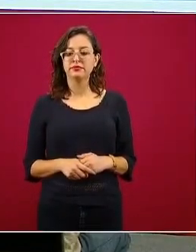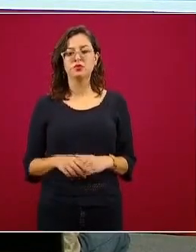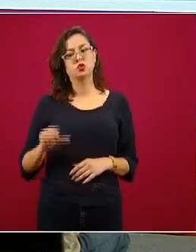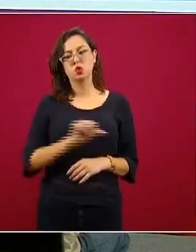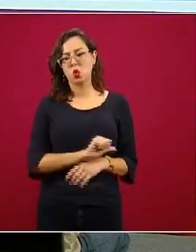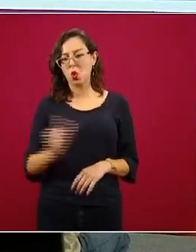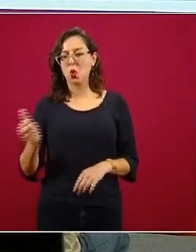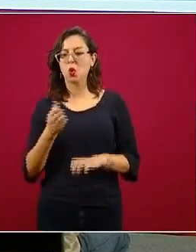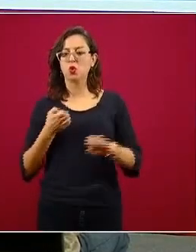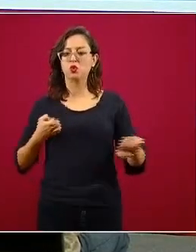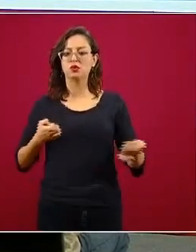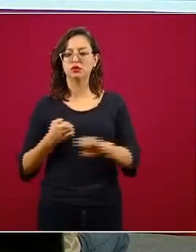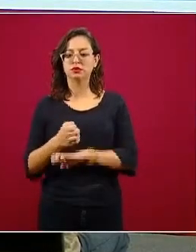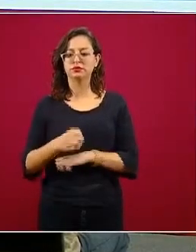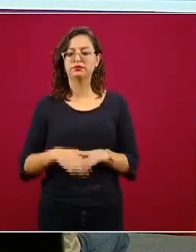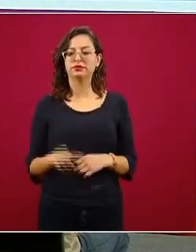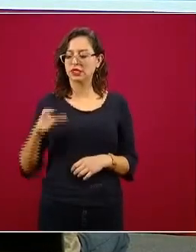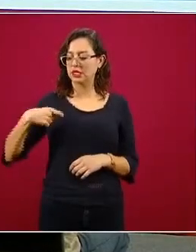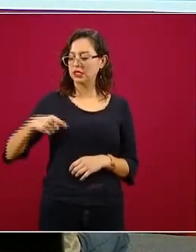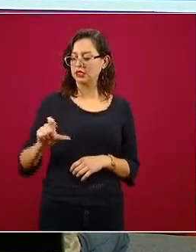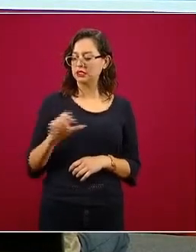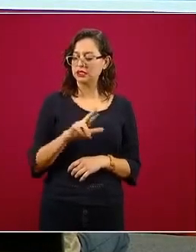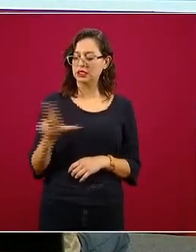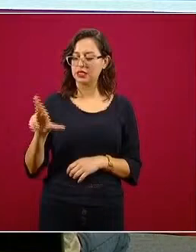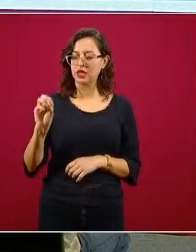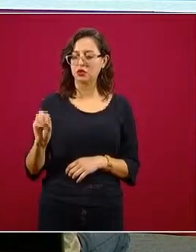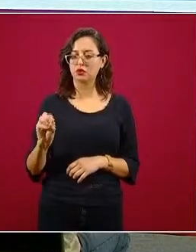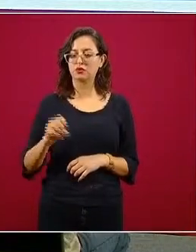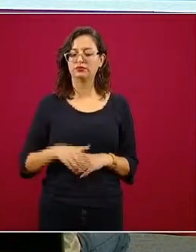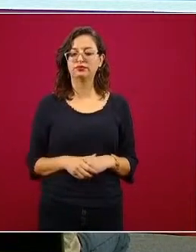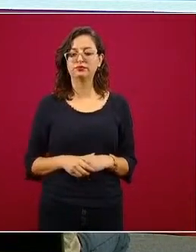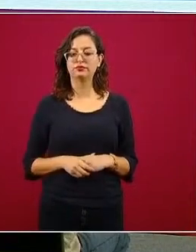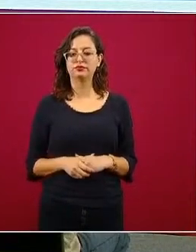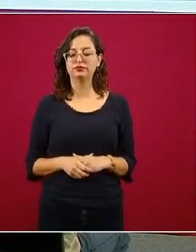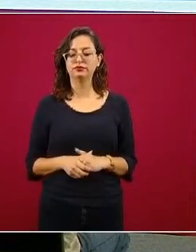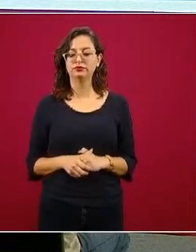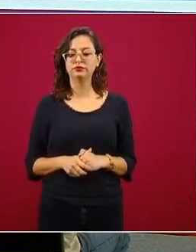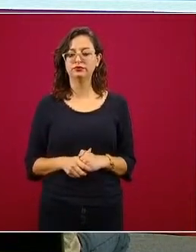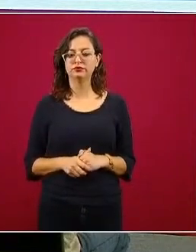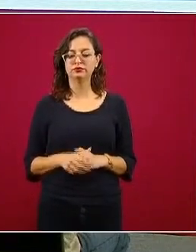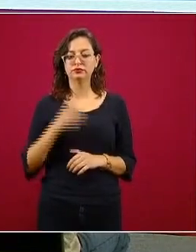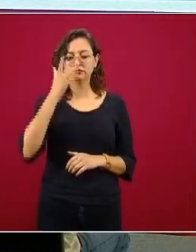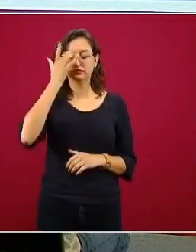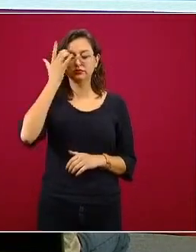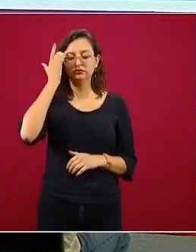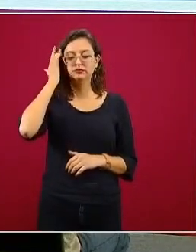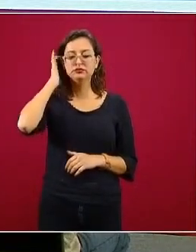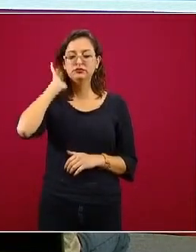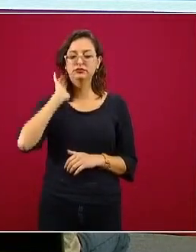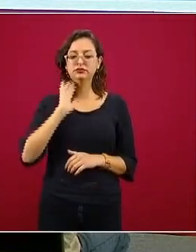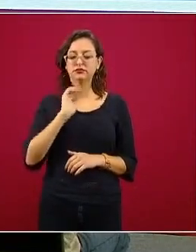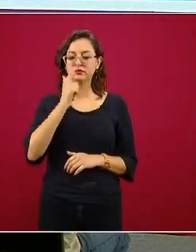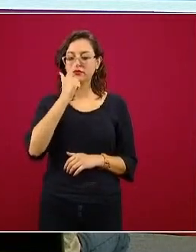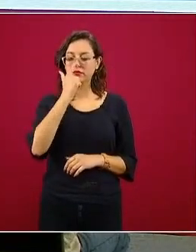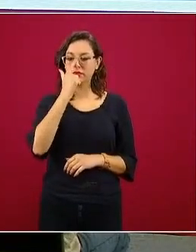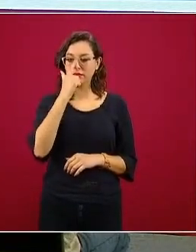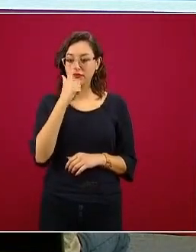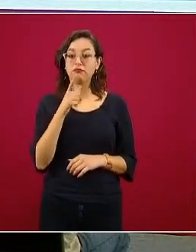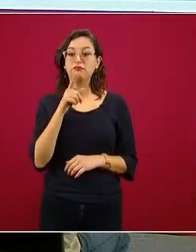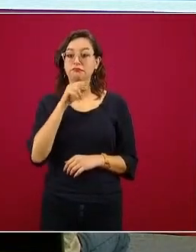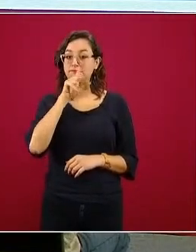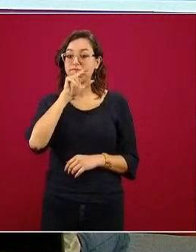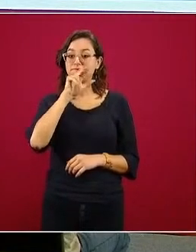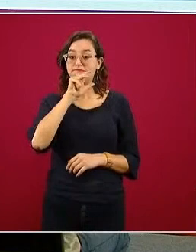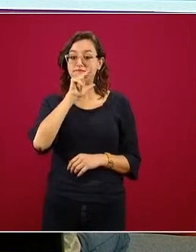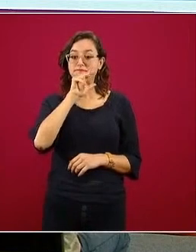Cambiamos de estado. Quintana Roo. Quintana Roo. En Quintana Roo vemos una señal